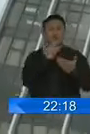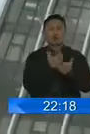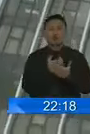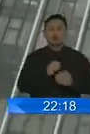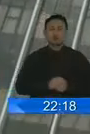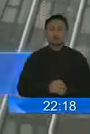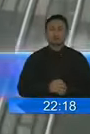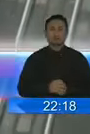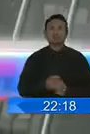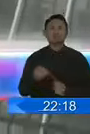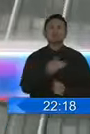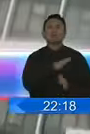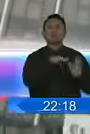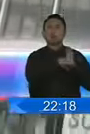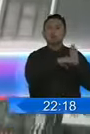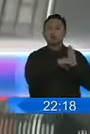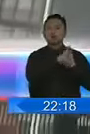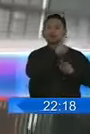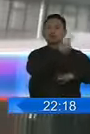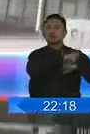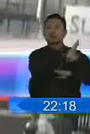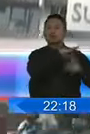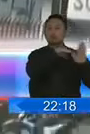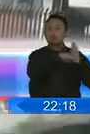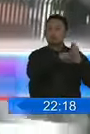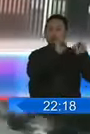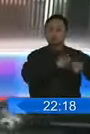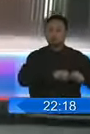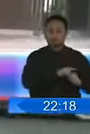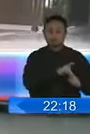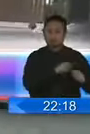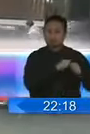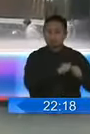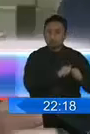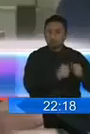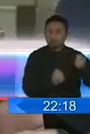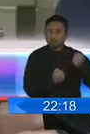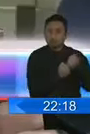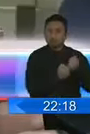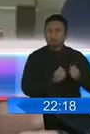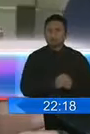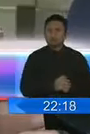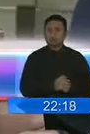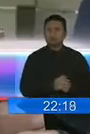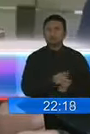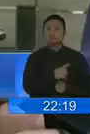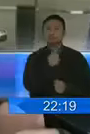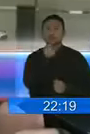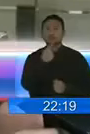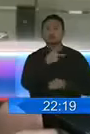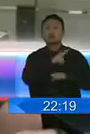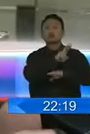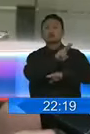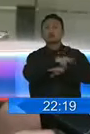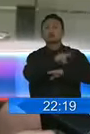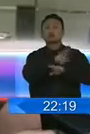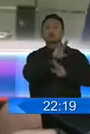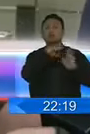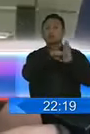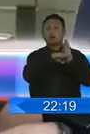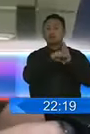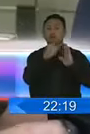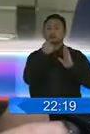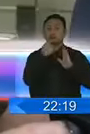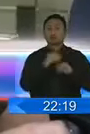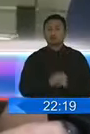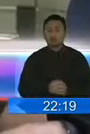del estado de la banca, la superintendencia de bancos aseguró que se encuentra estable y sólida. Y lo que nos dice la superintendenta de bancos es